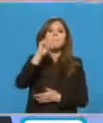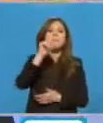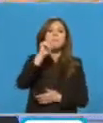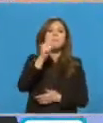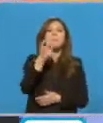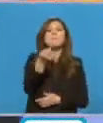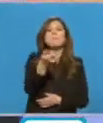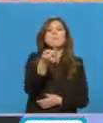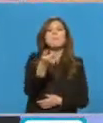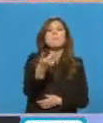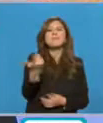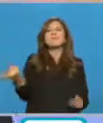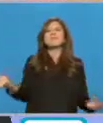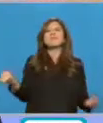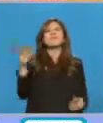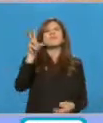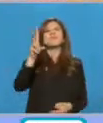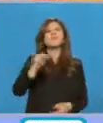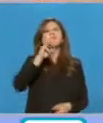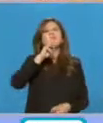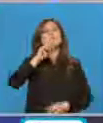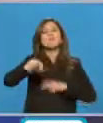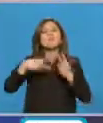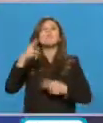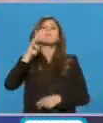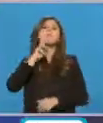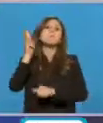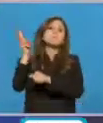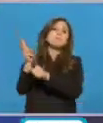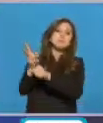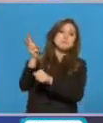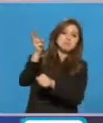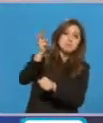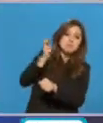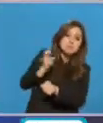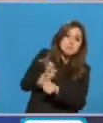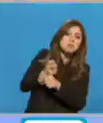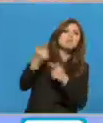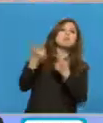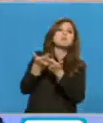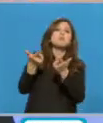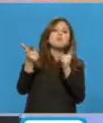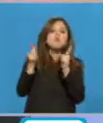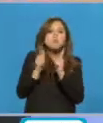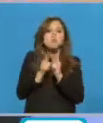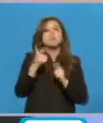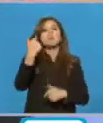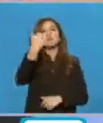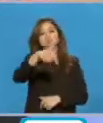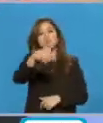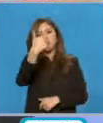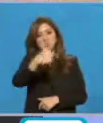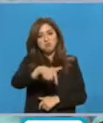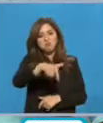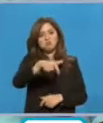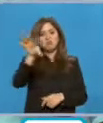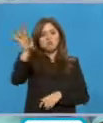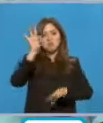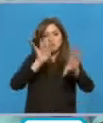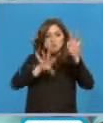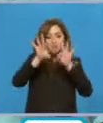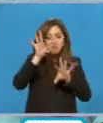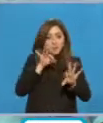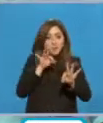Dijeron, no. ajá. No, Entonces no les deciden alcanza para invitar a 12 grupos, ¿no?